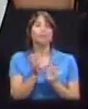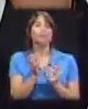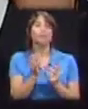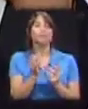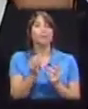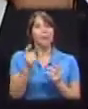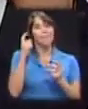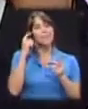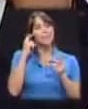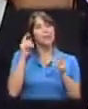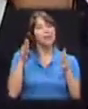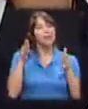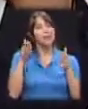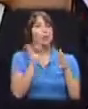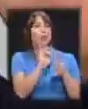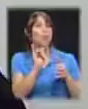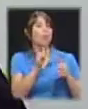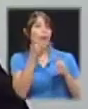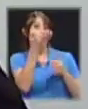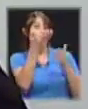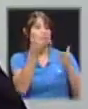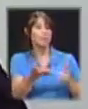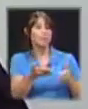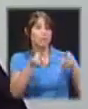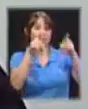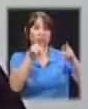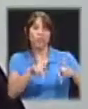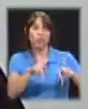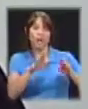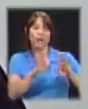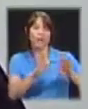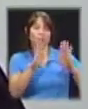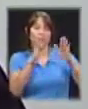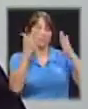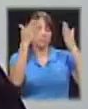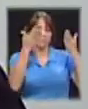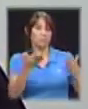características de la gran persona que era él,